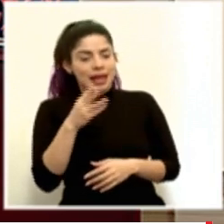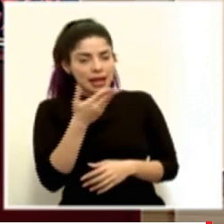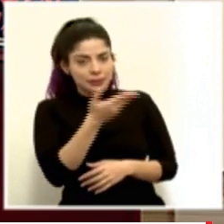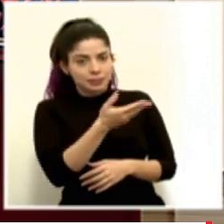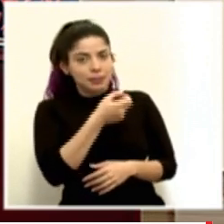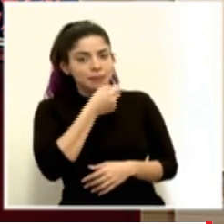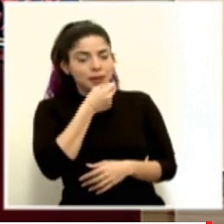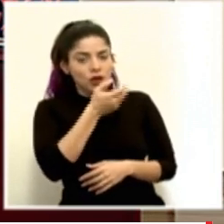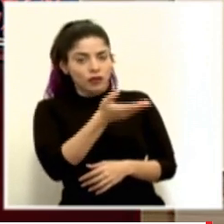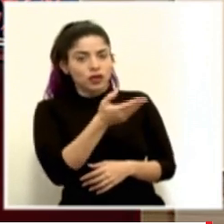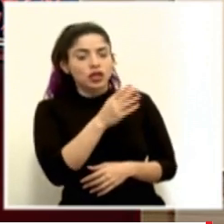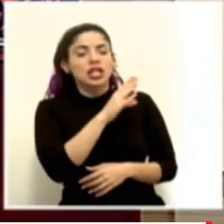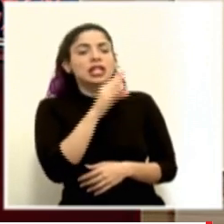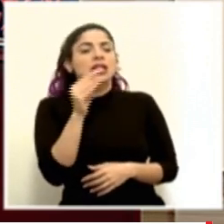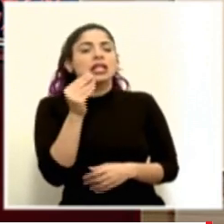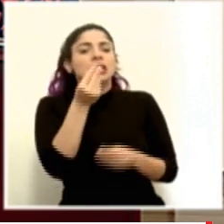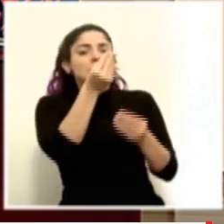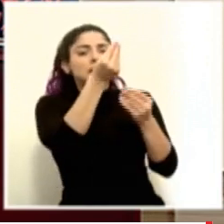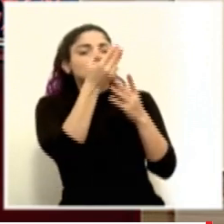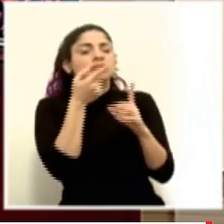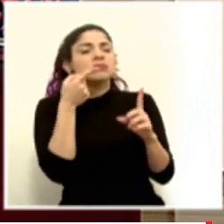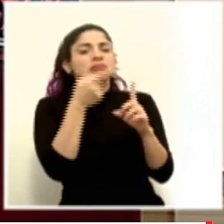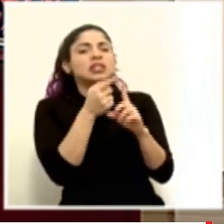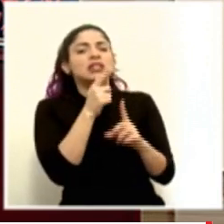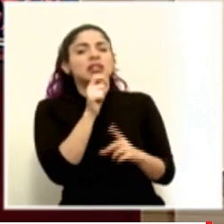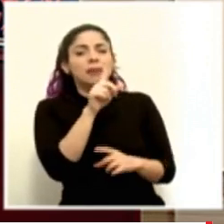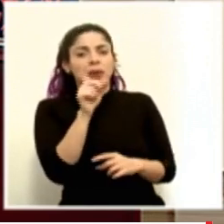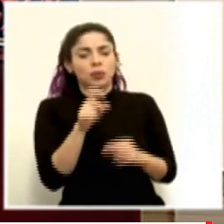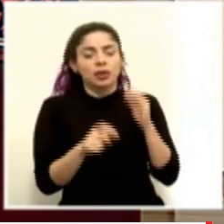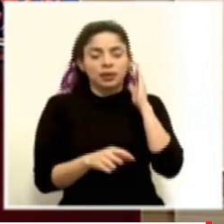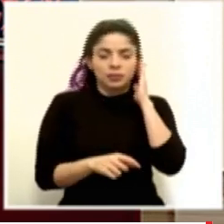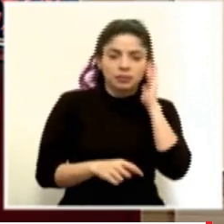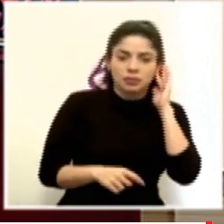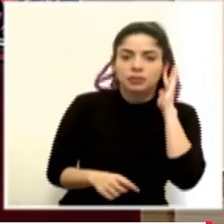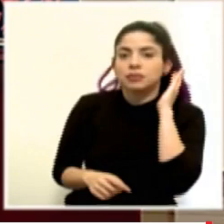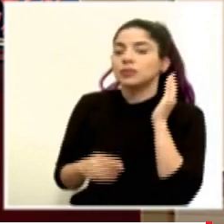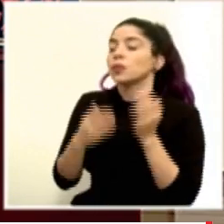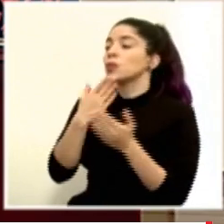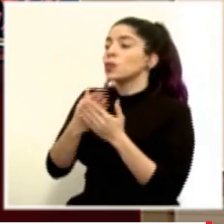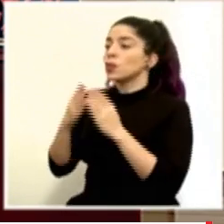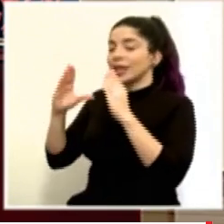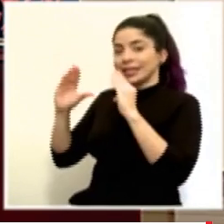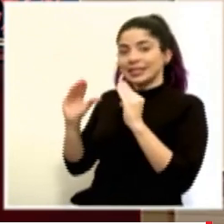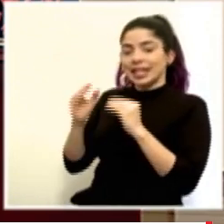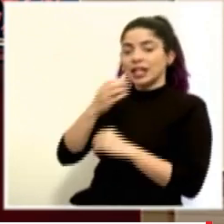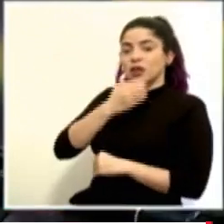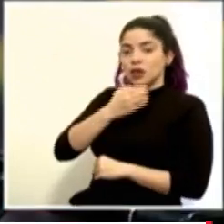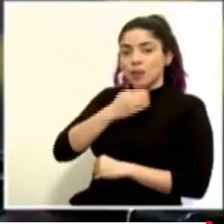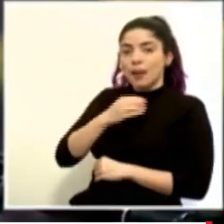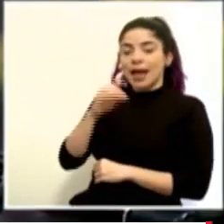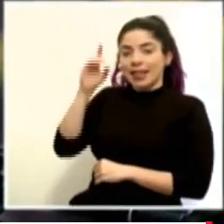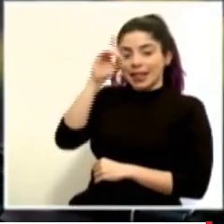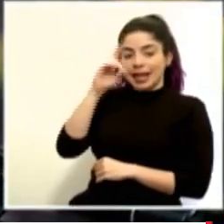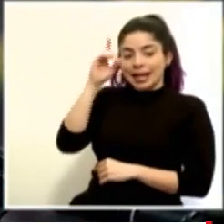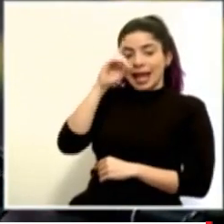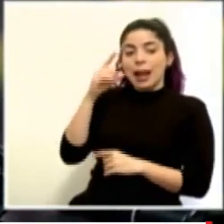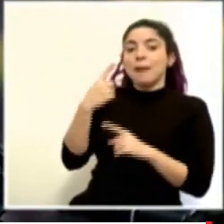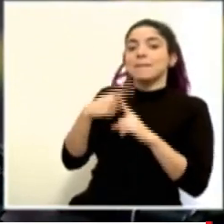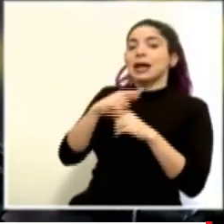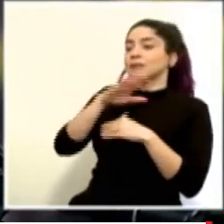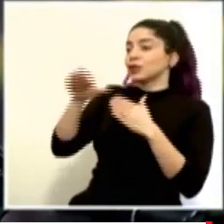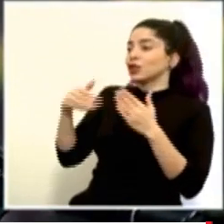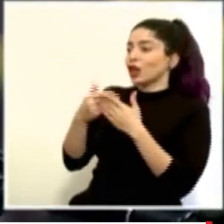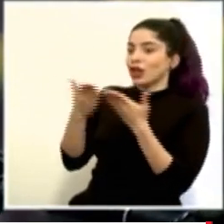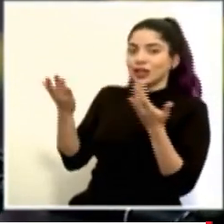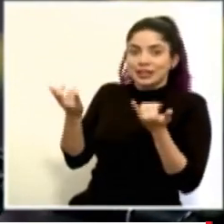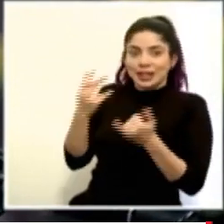al micrófono y nos indica a quién va dirigida su consulta. Muy buenas tardes, don Román, don Daniel, y a todos los